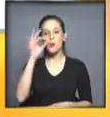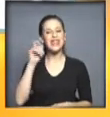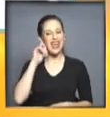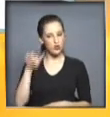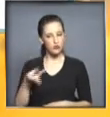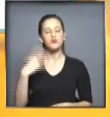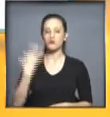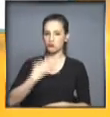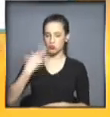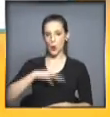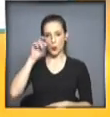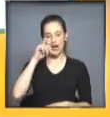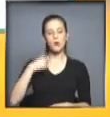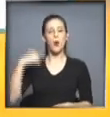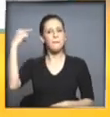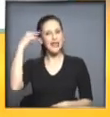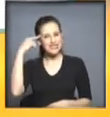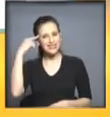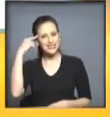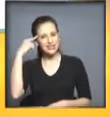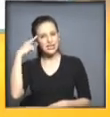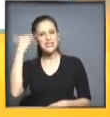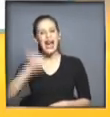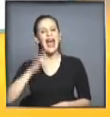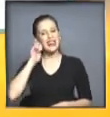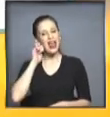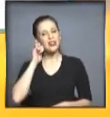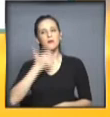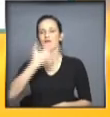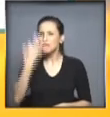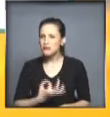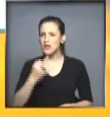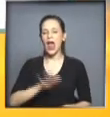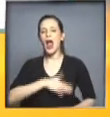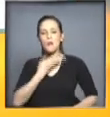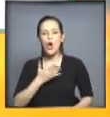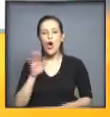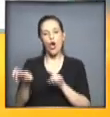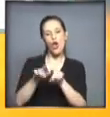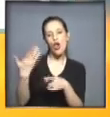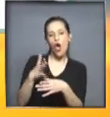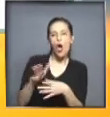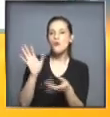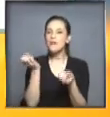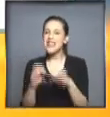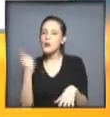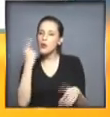años. 20 años. ¿Considerás que hay edad para ponerse en pareja, compartir la vida con